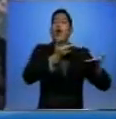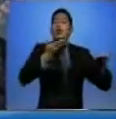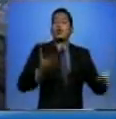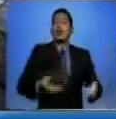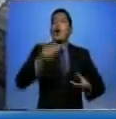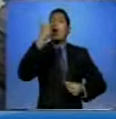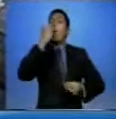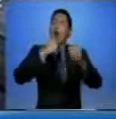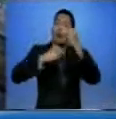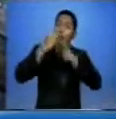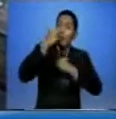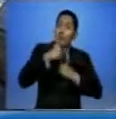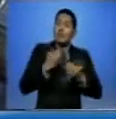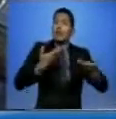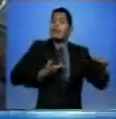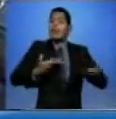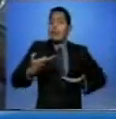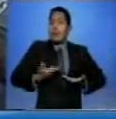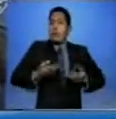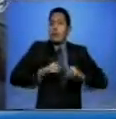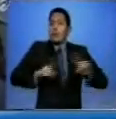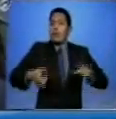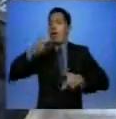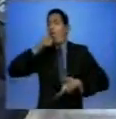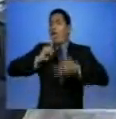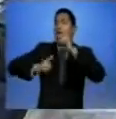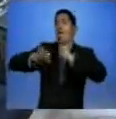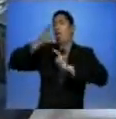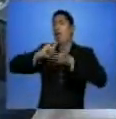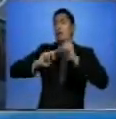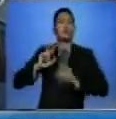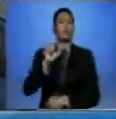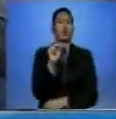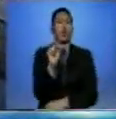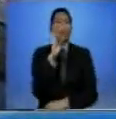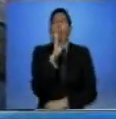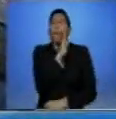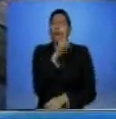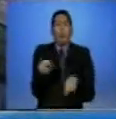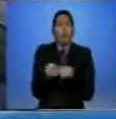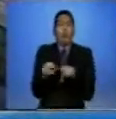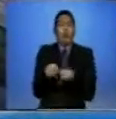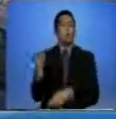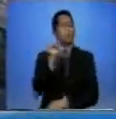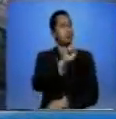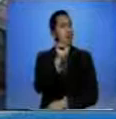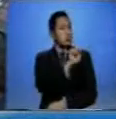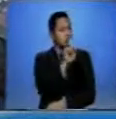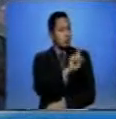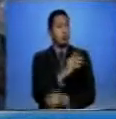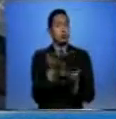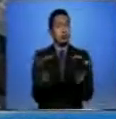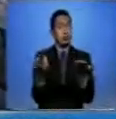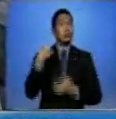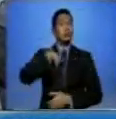consumo y venta de alimentos, pero no para convertirla en otro bar más del sector, a fin de poder